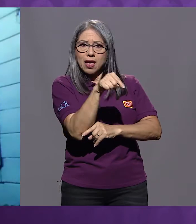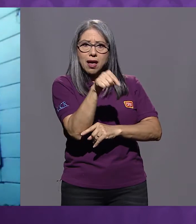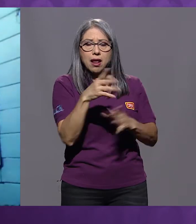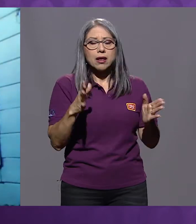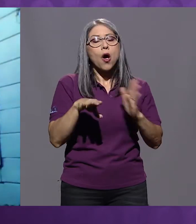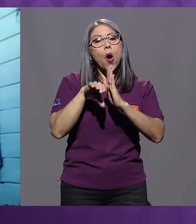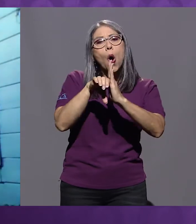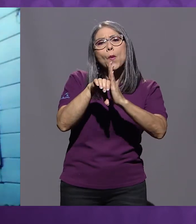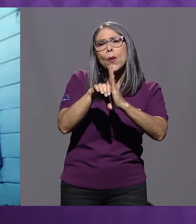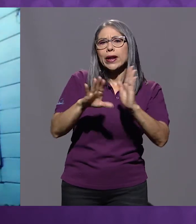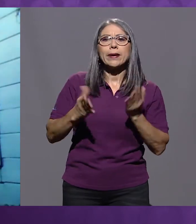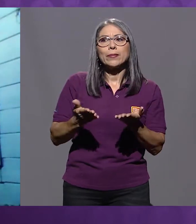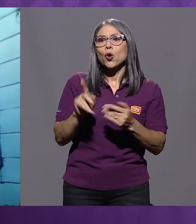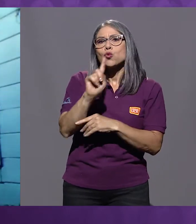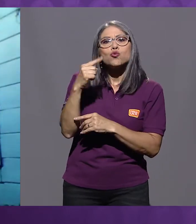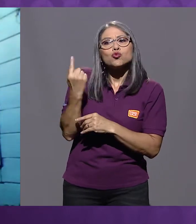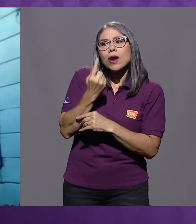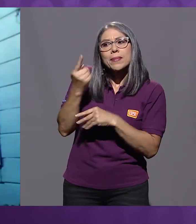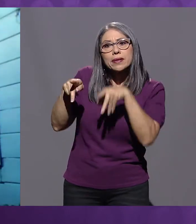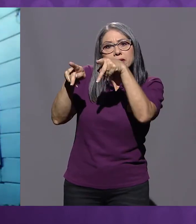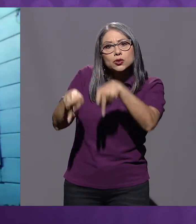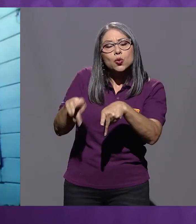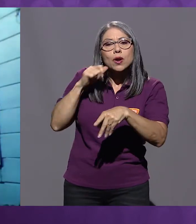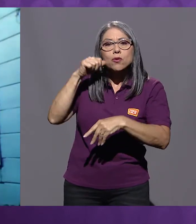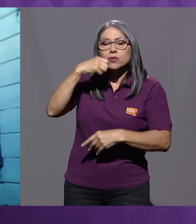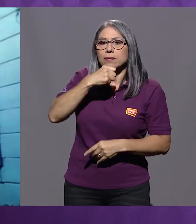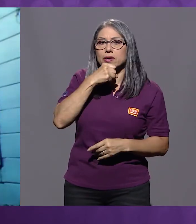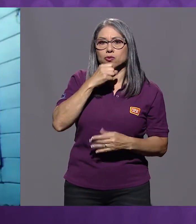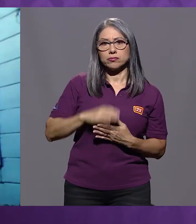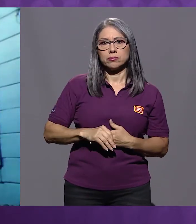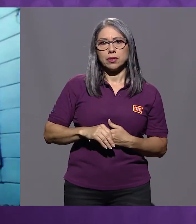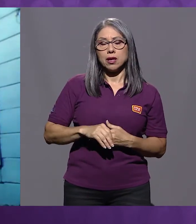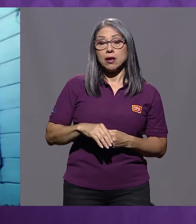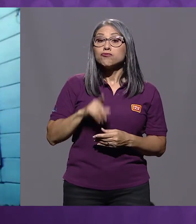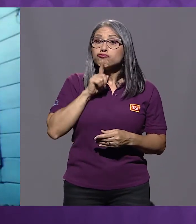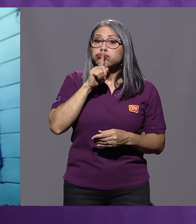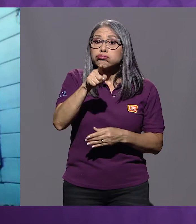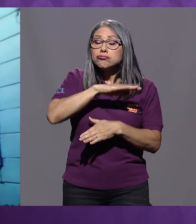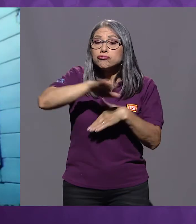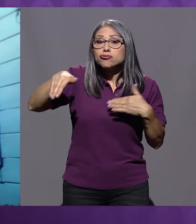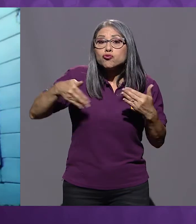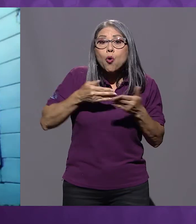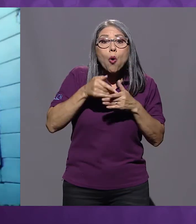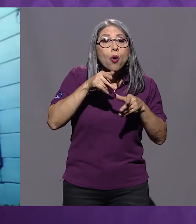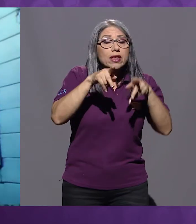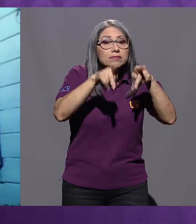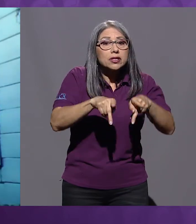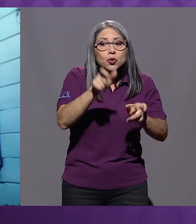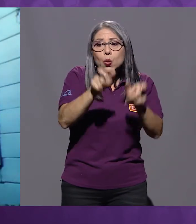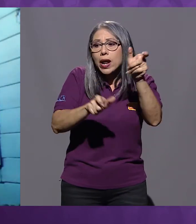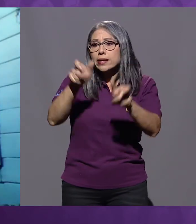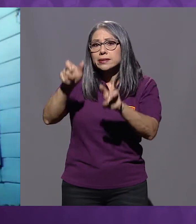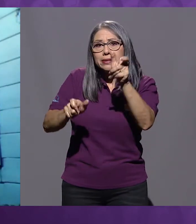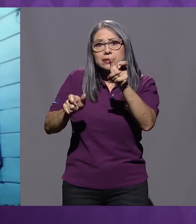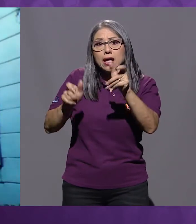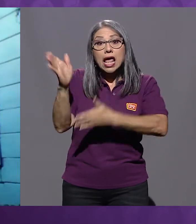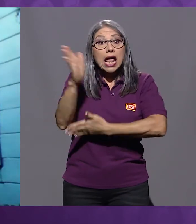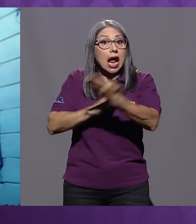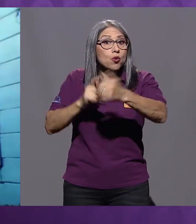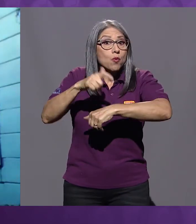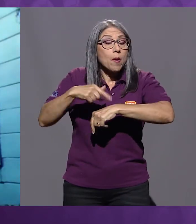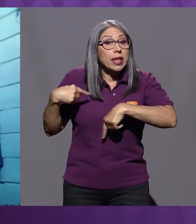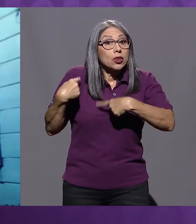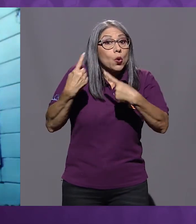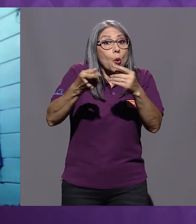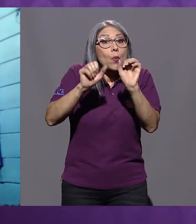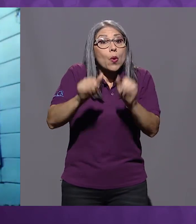lo que es, por ejemplo, el adulto mayor, sino que todos en algún momento o podemos llegar a